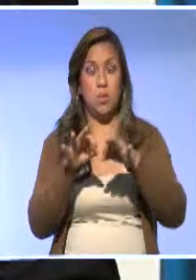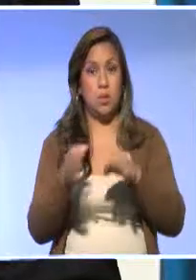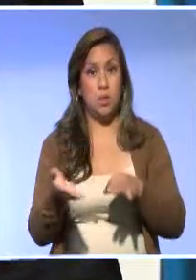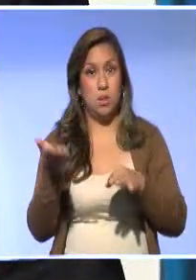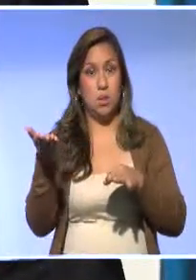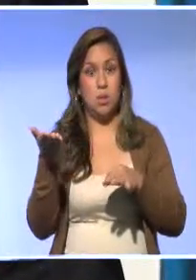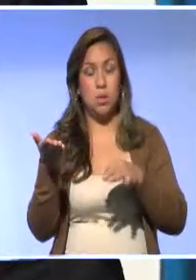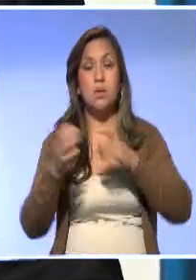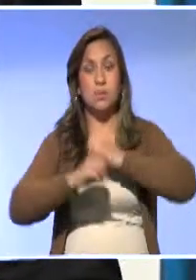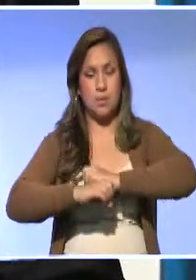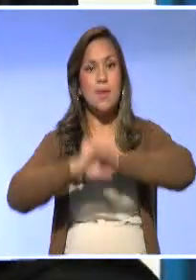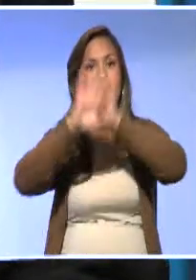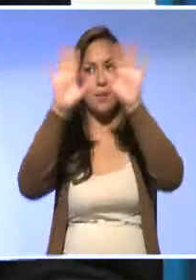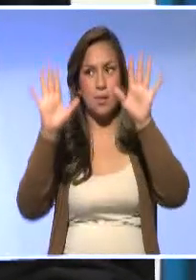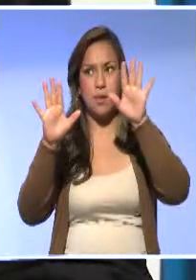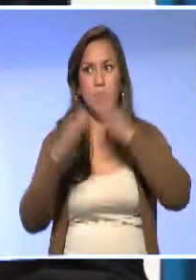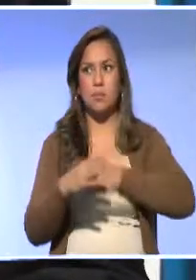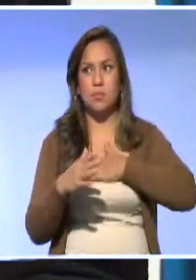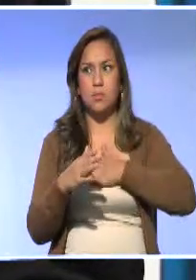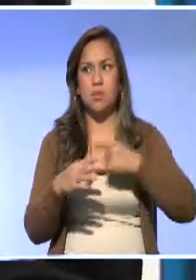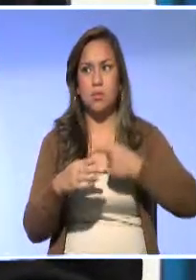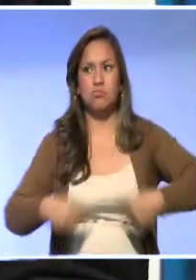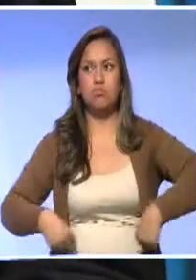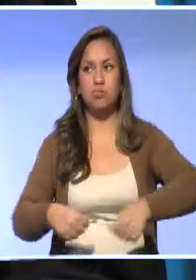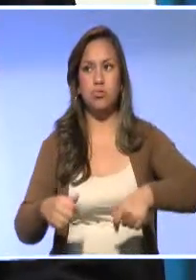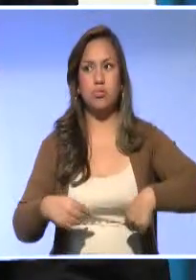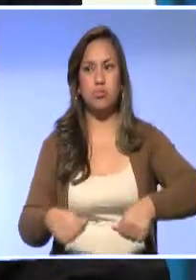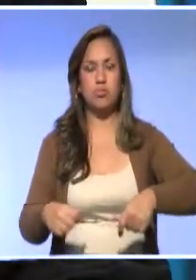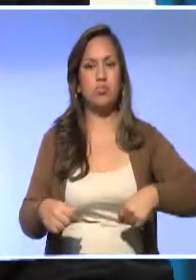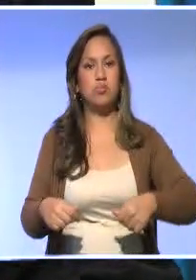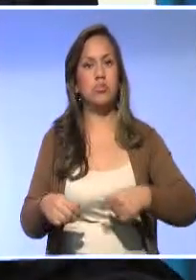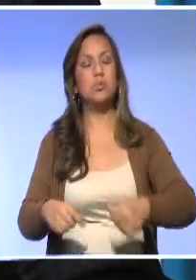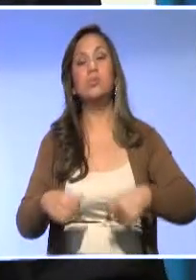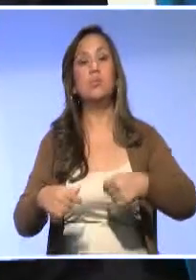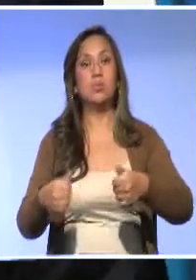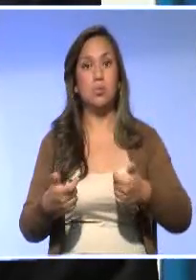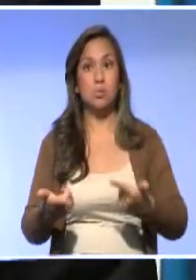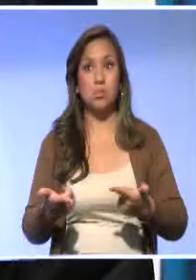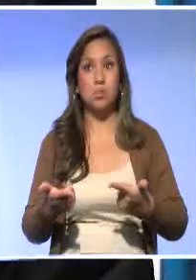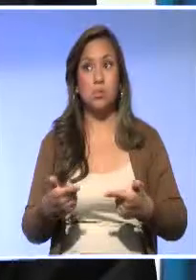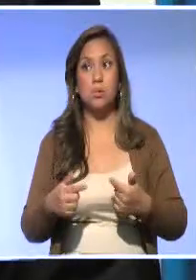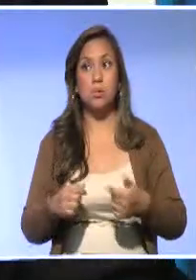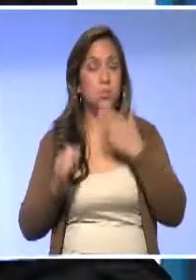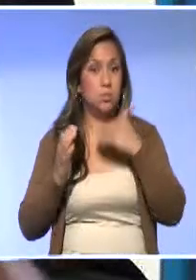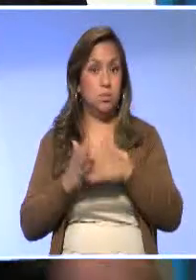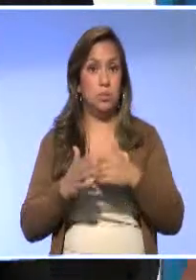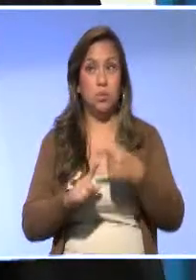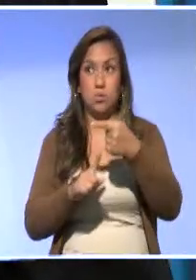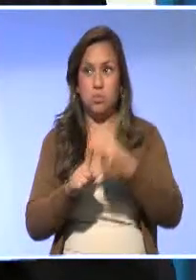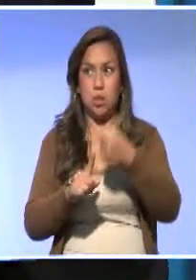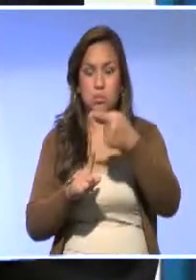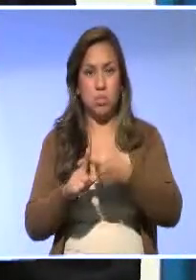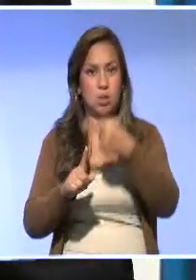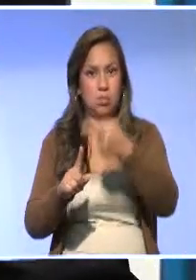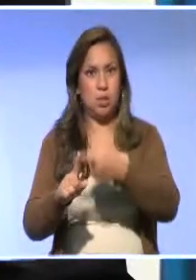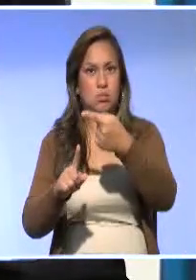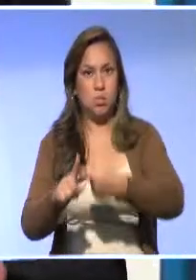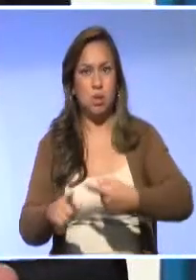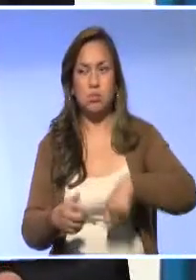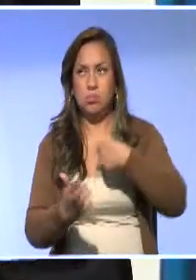claramente identificado cuáles son los gastos mínimos sin los cuales no puede salir un mes y esos están relacionados